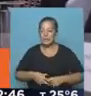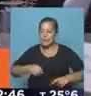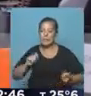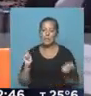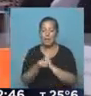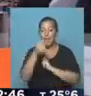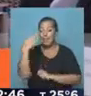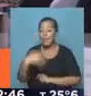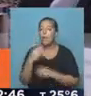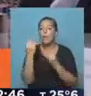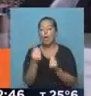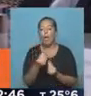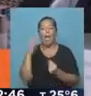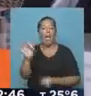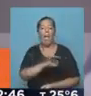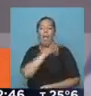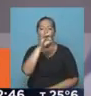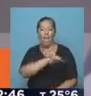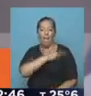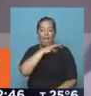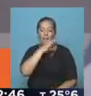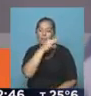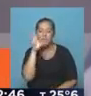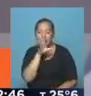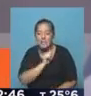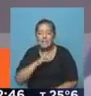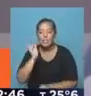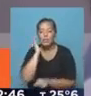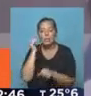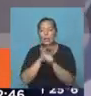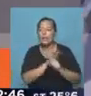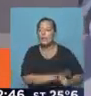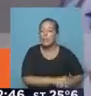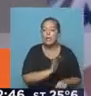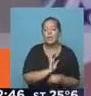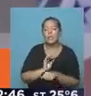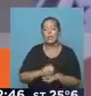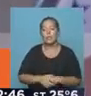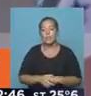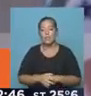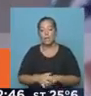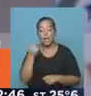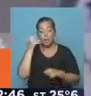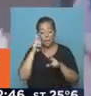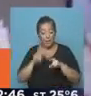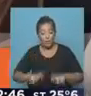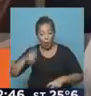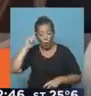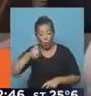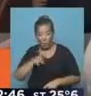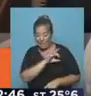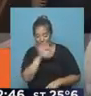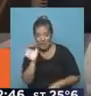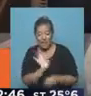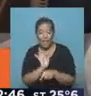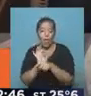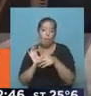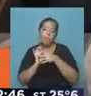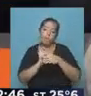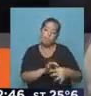porque estamos hablando de años de silencio y de años de escasa investigación de los jueces que en algún sentido van de la mano del